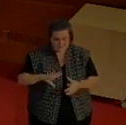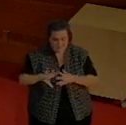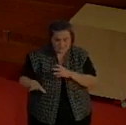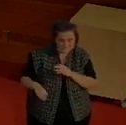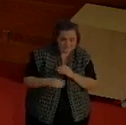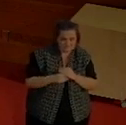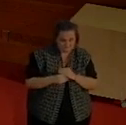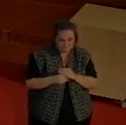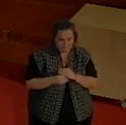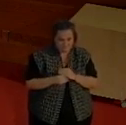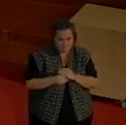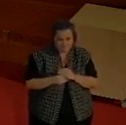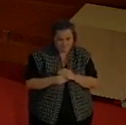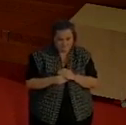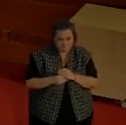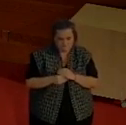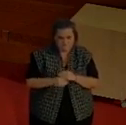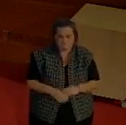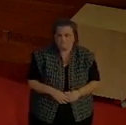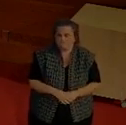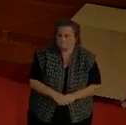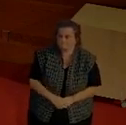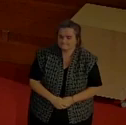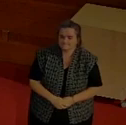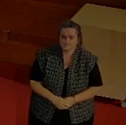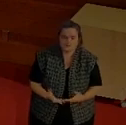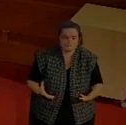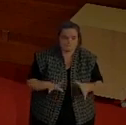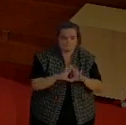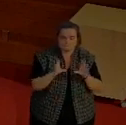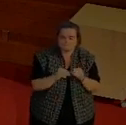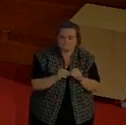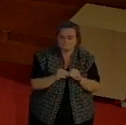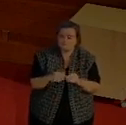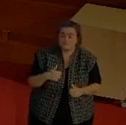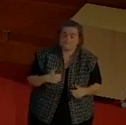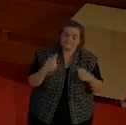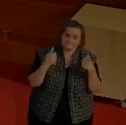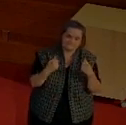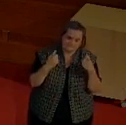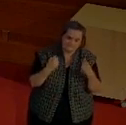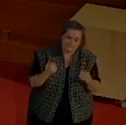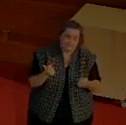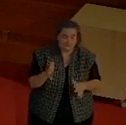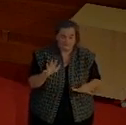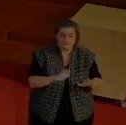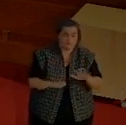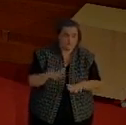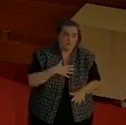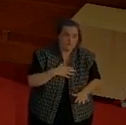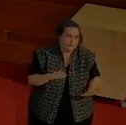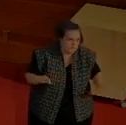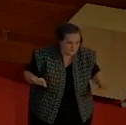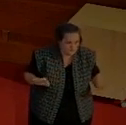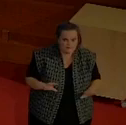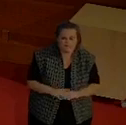eso tenemos que dar como como dato del problema En definitiva he intentado No sé si complicando mucho la la ecuación o